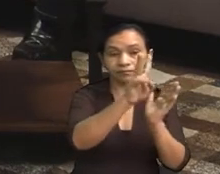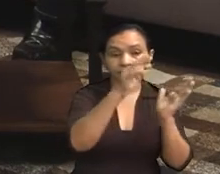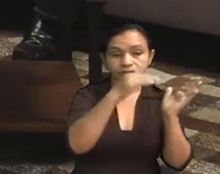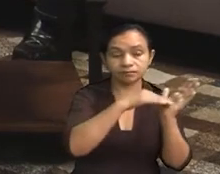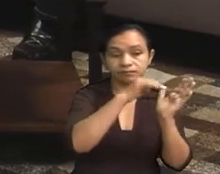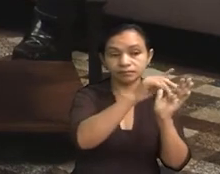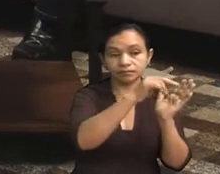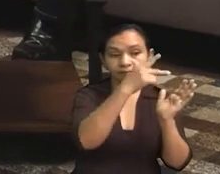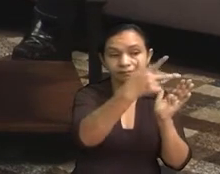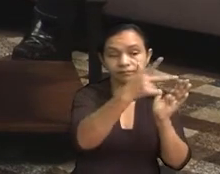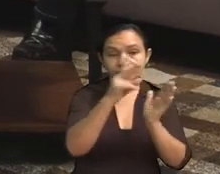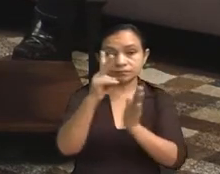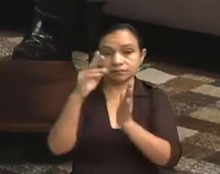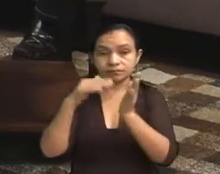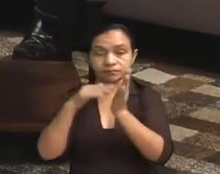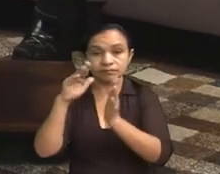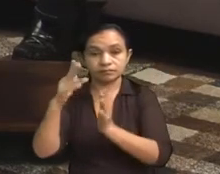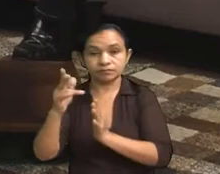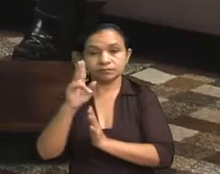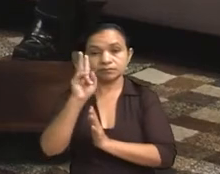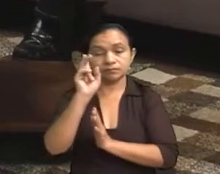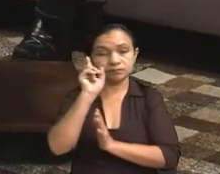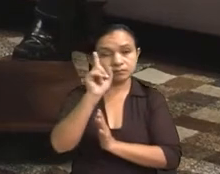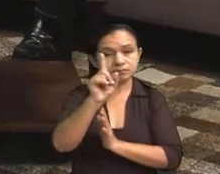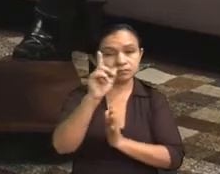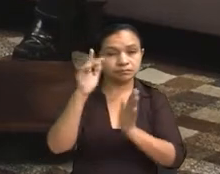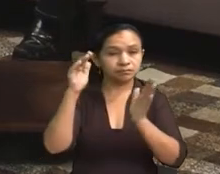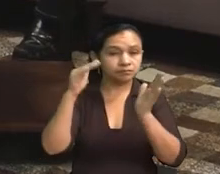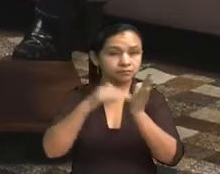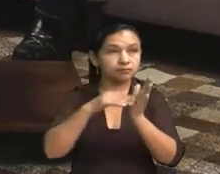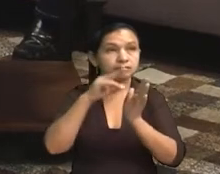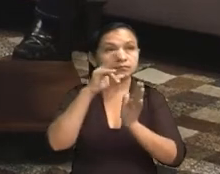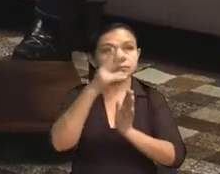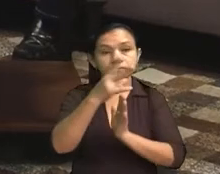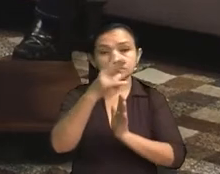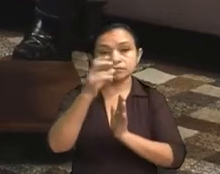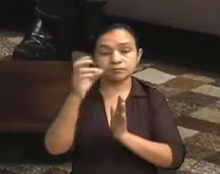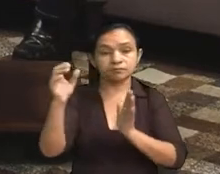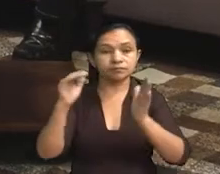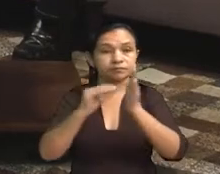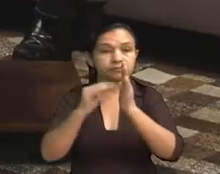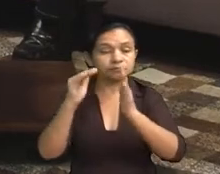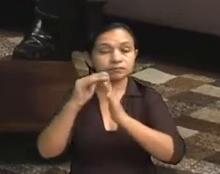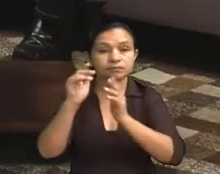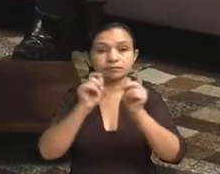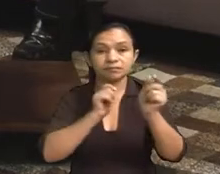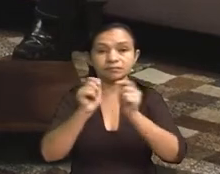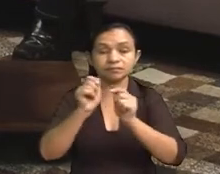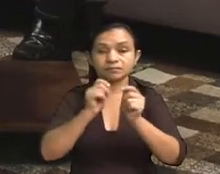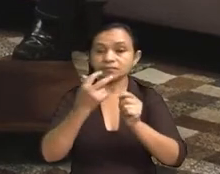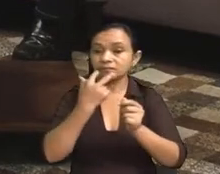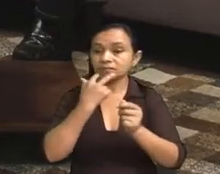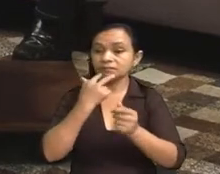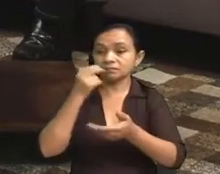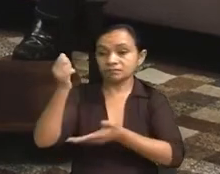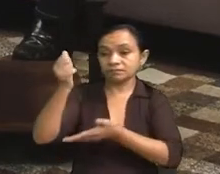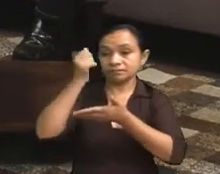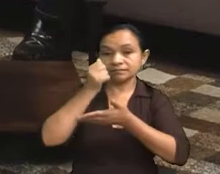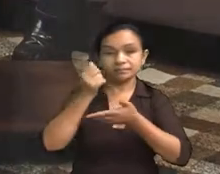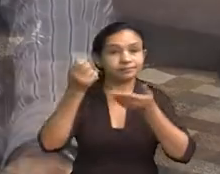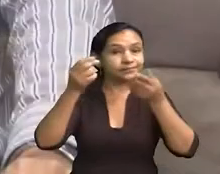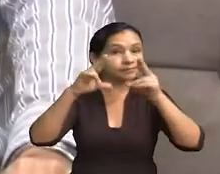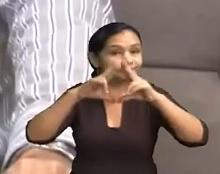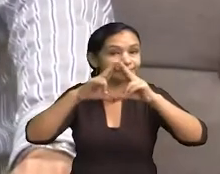2018-2019 alrededor de 1.280 millones de dólares. Nos decía que la